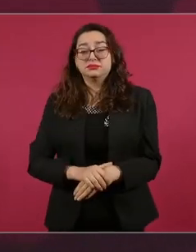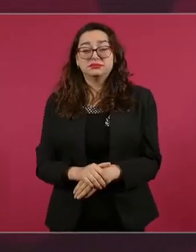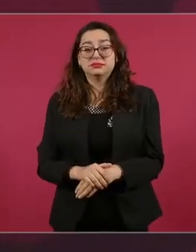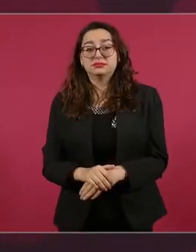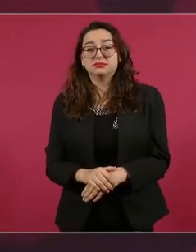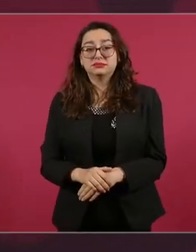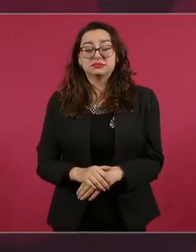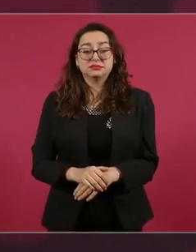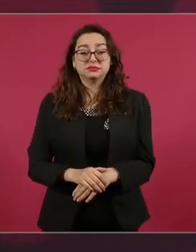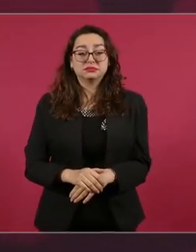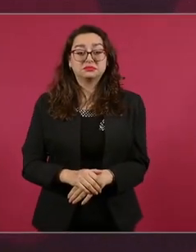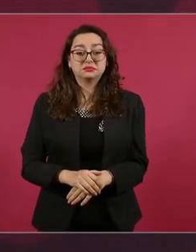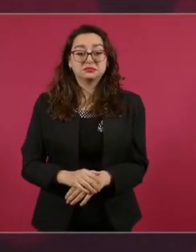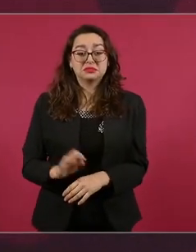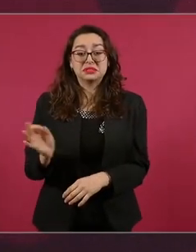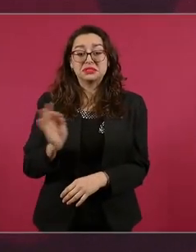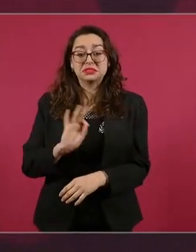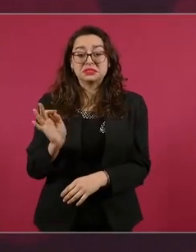100,